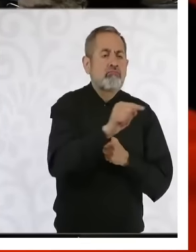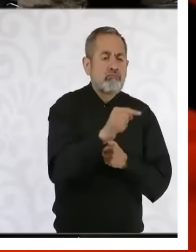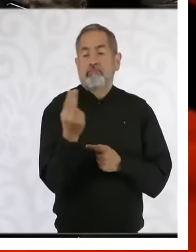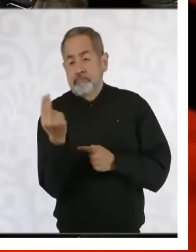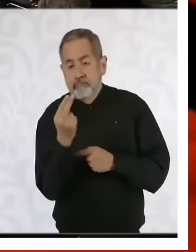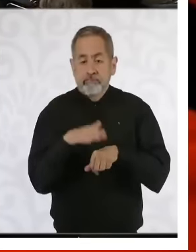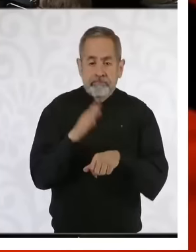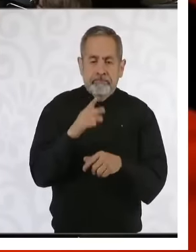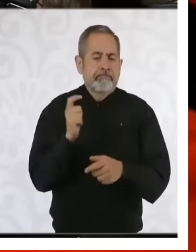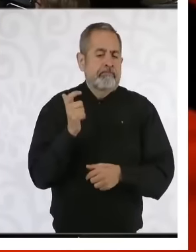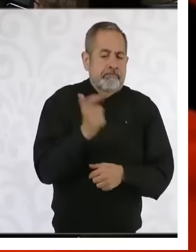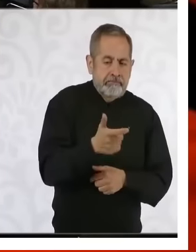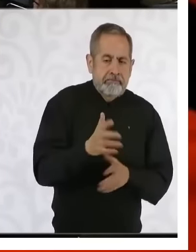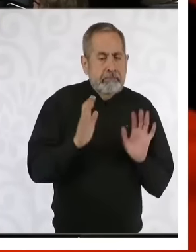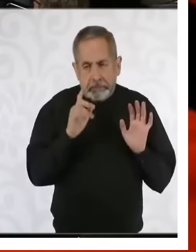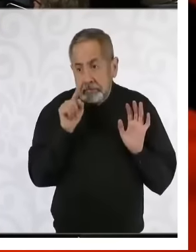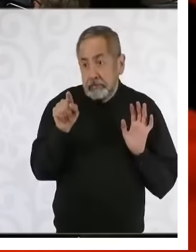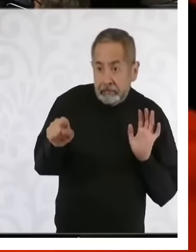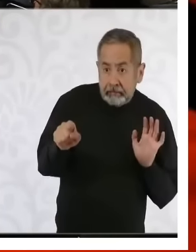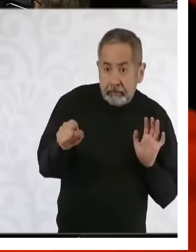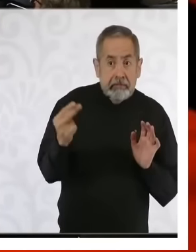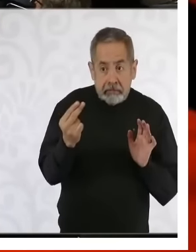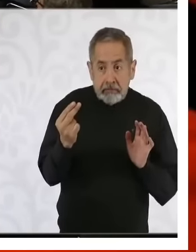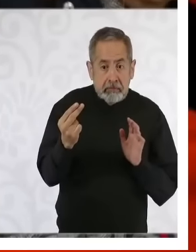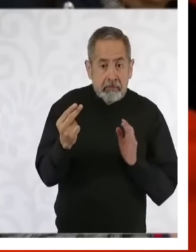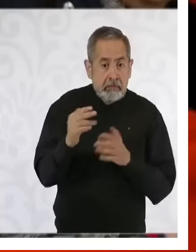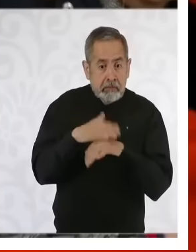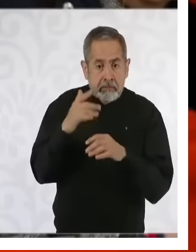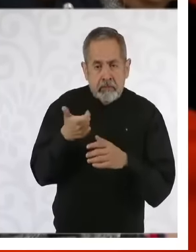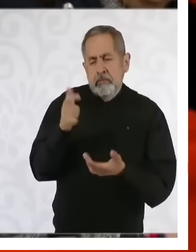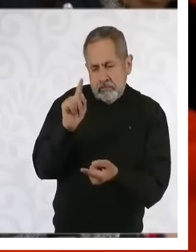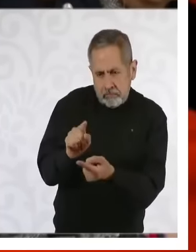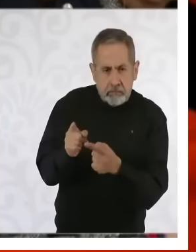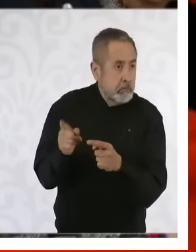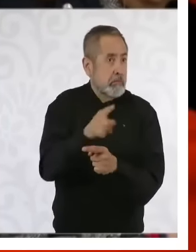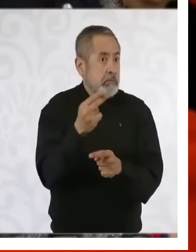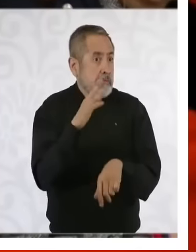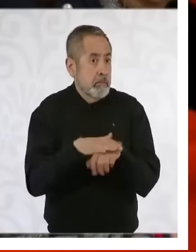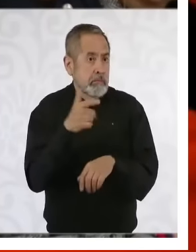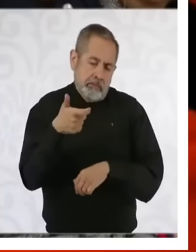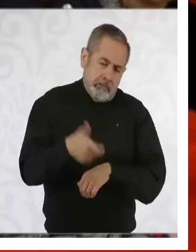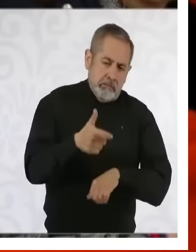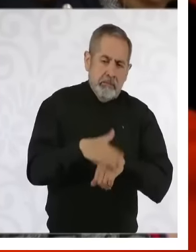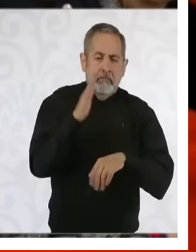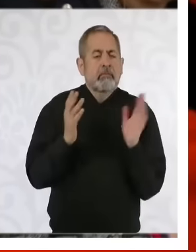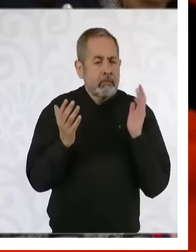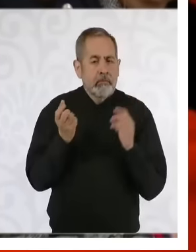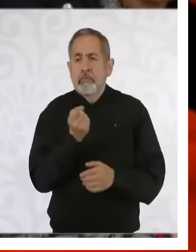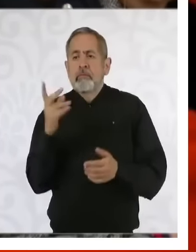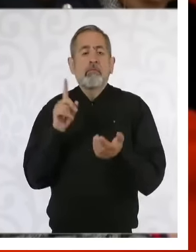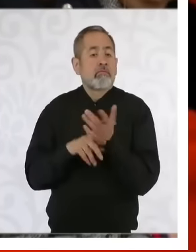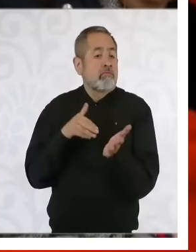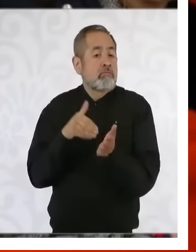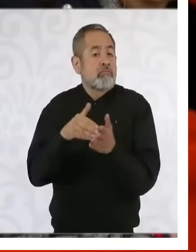necesita y que están las familias, incluso advierten que utilizando todavía algunas millones de familias la leña,